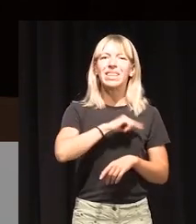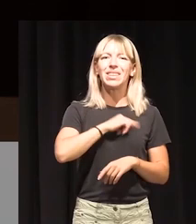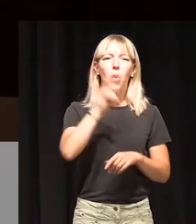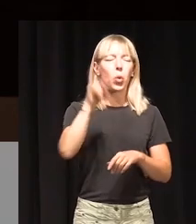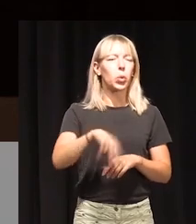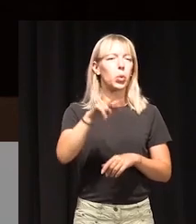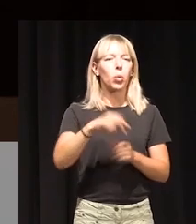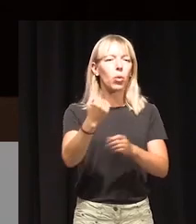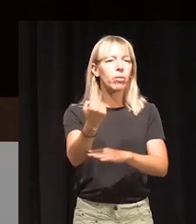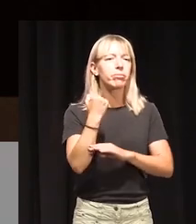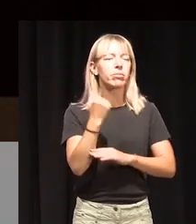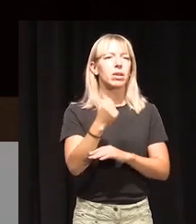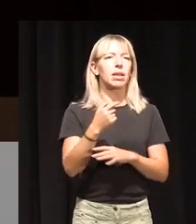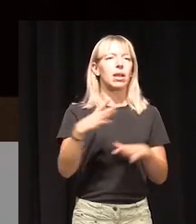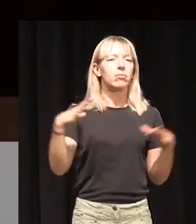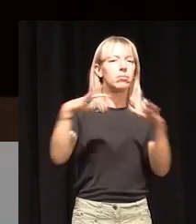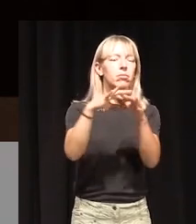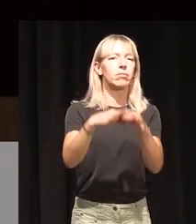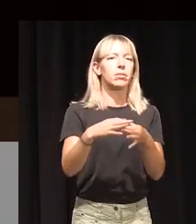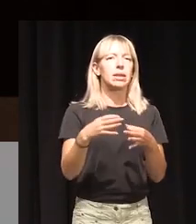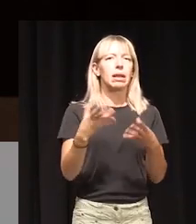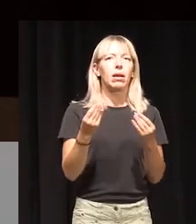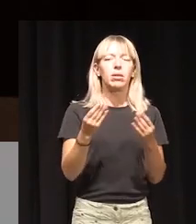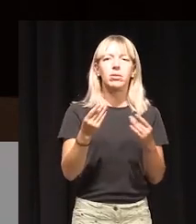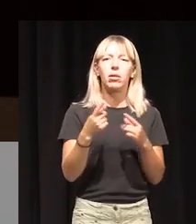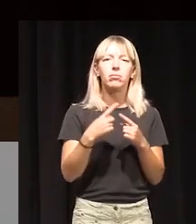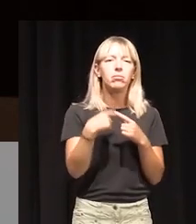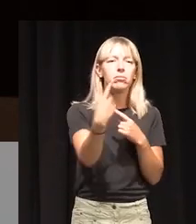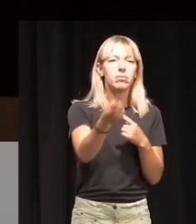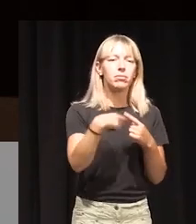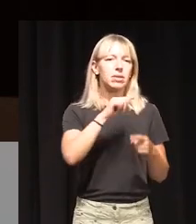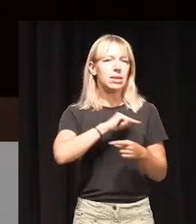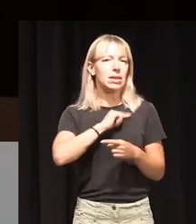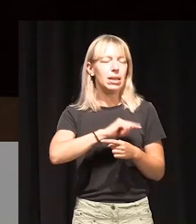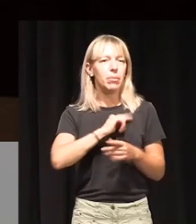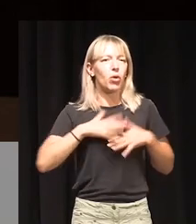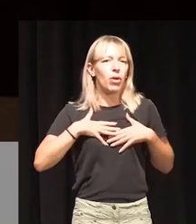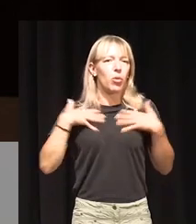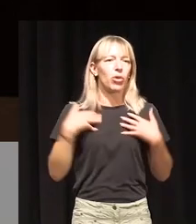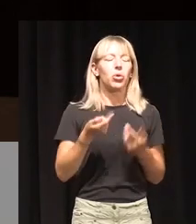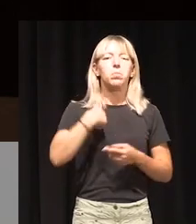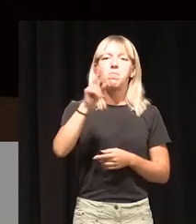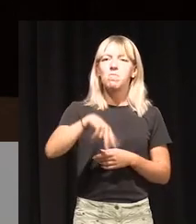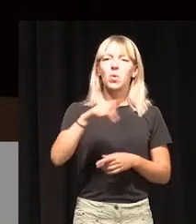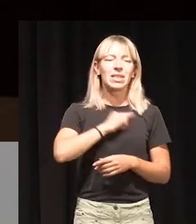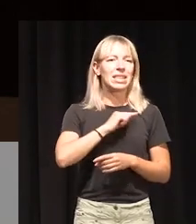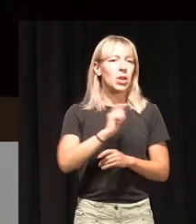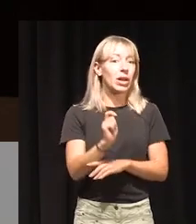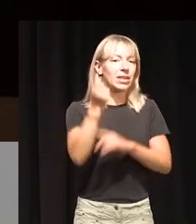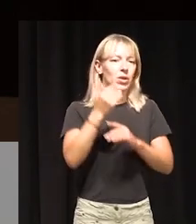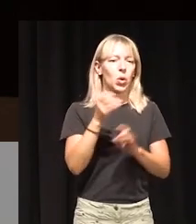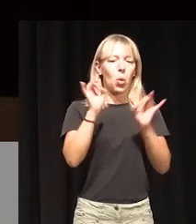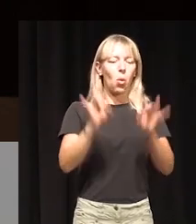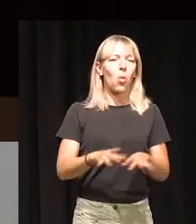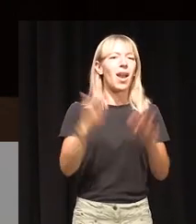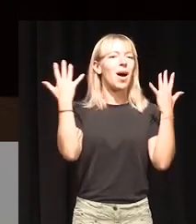tanta sinergia, tanta ida y venida de sentimientos, de emociones. Nunca he sentido tanto el éxito como